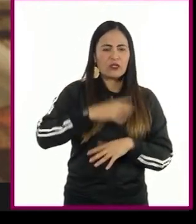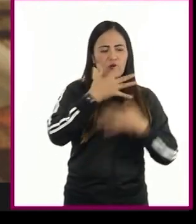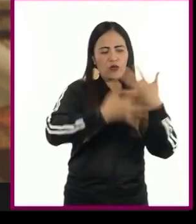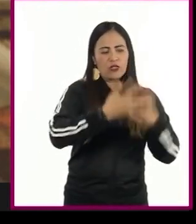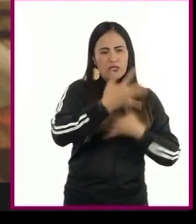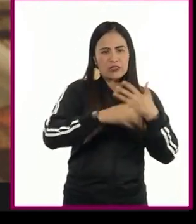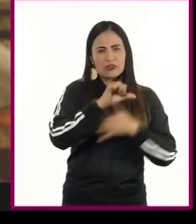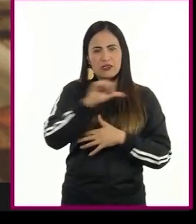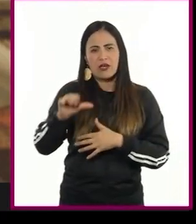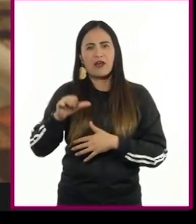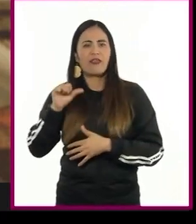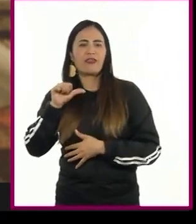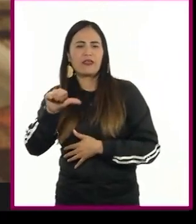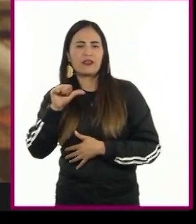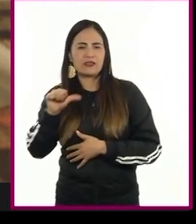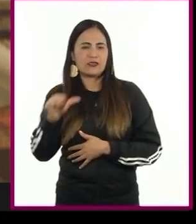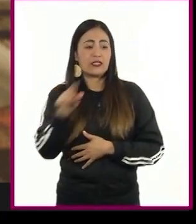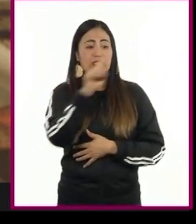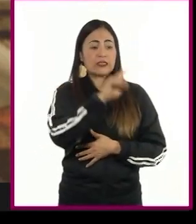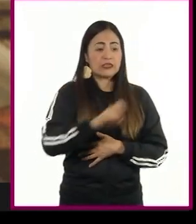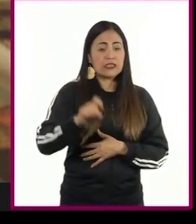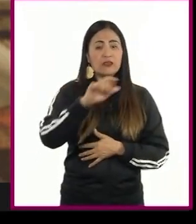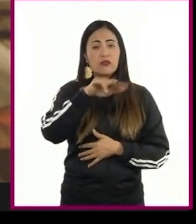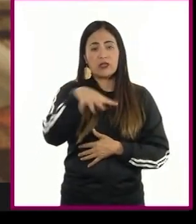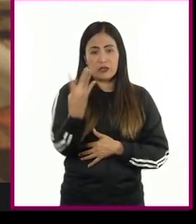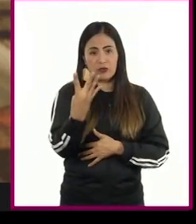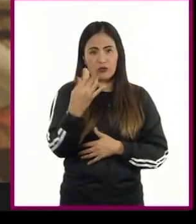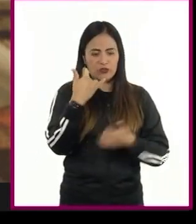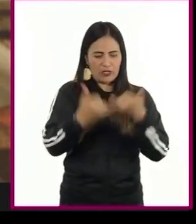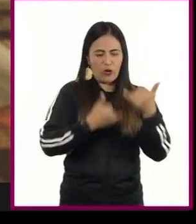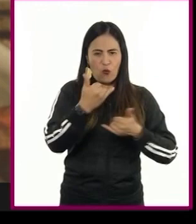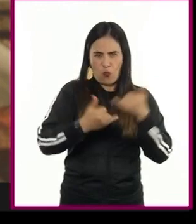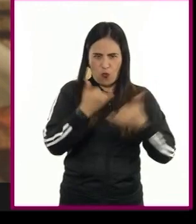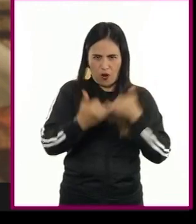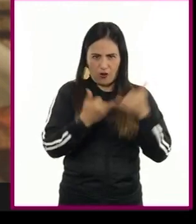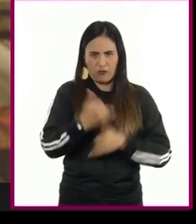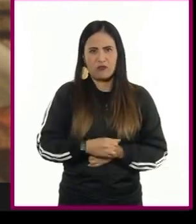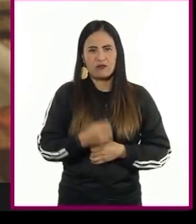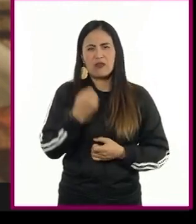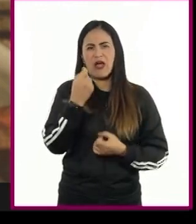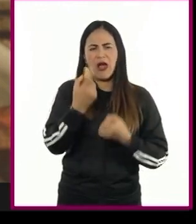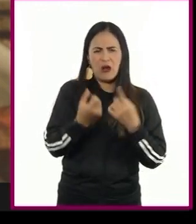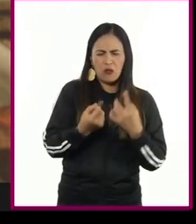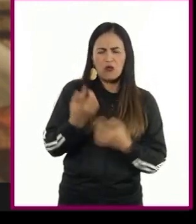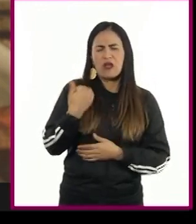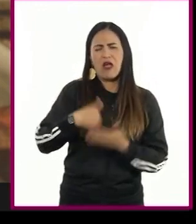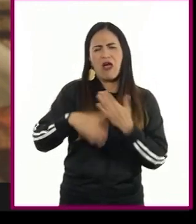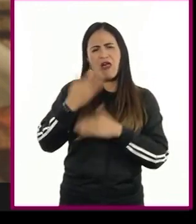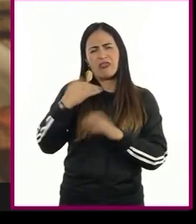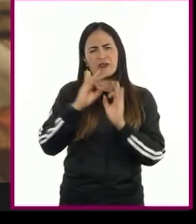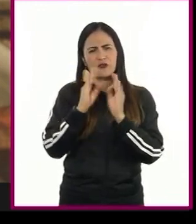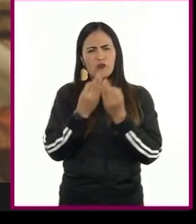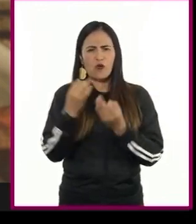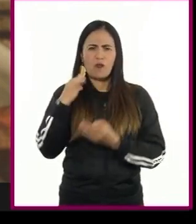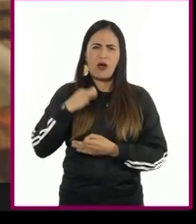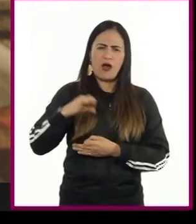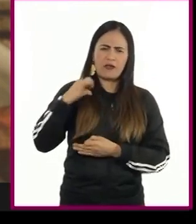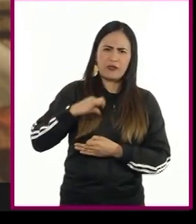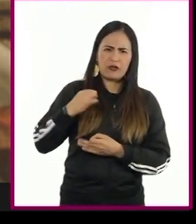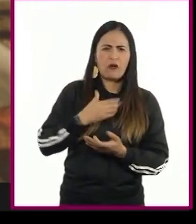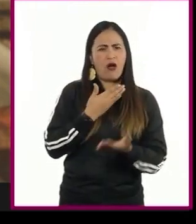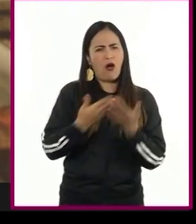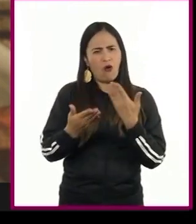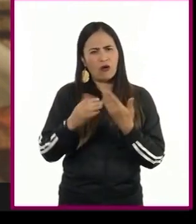XVI en 114 partidas, unas realizadas al modo antiguo y otras al modo